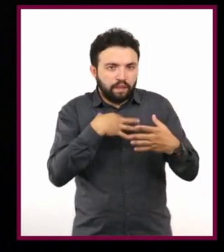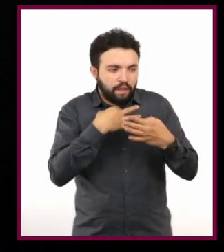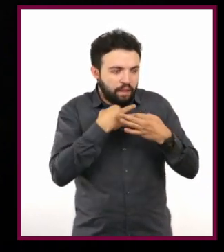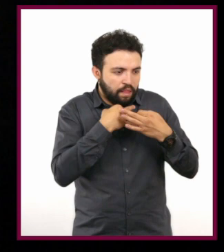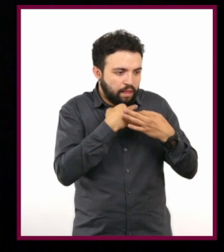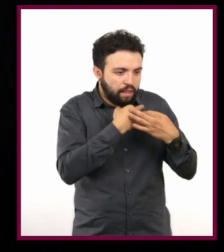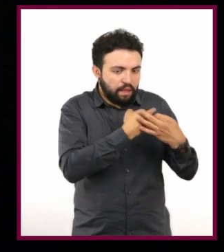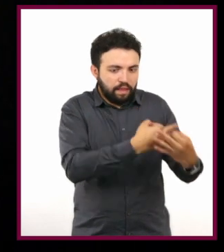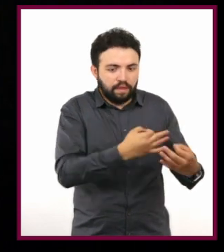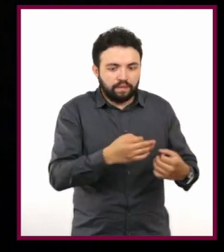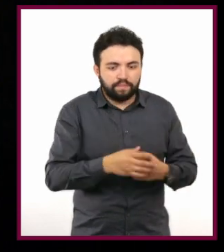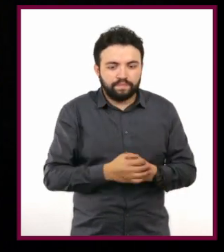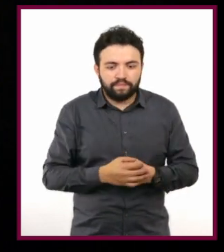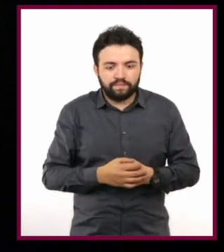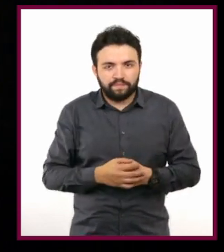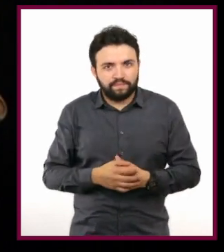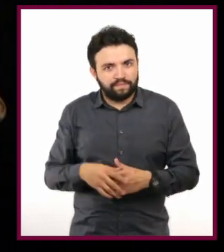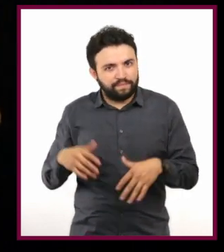libros.